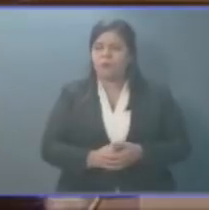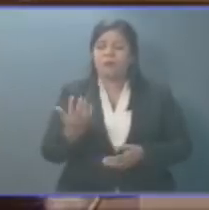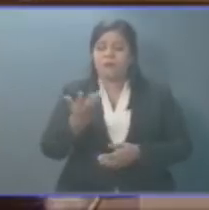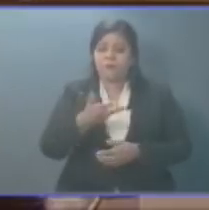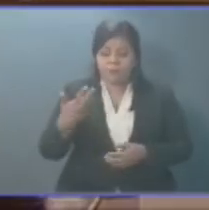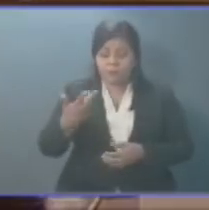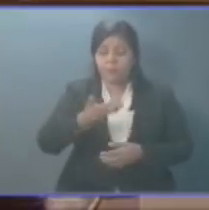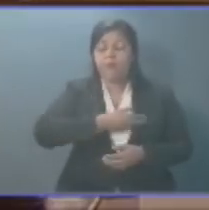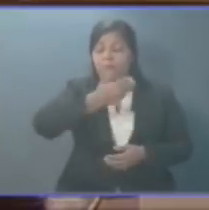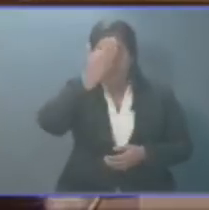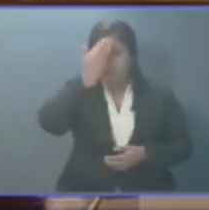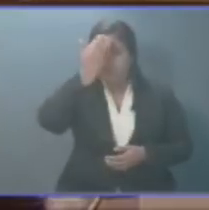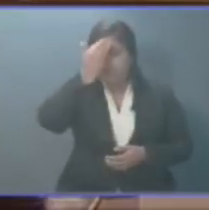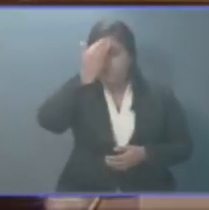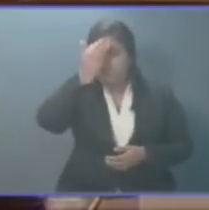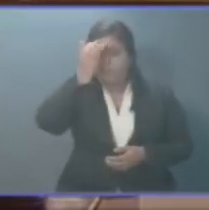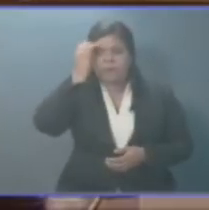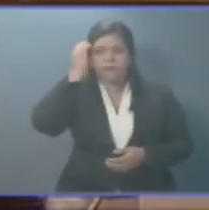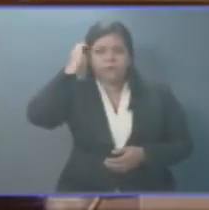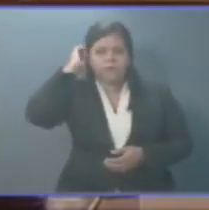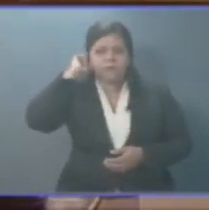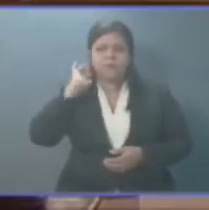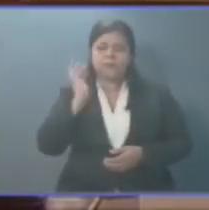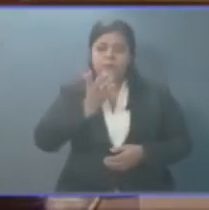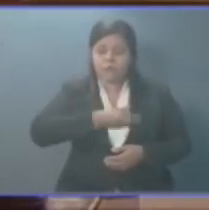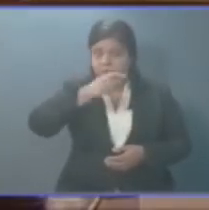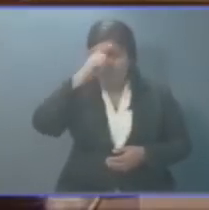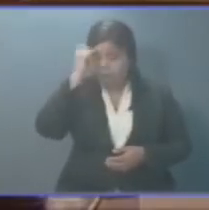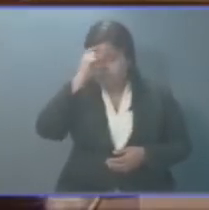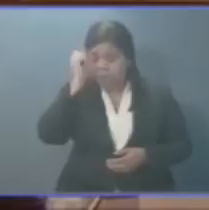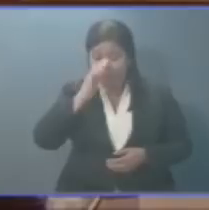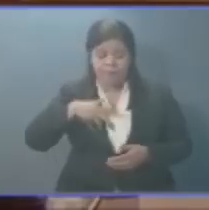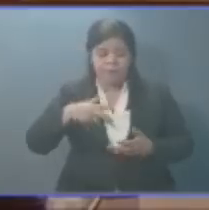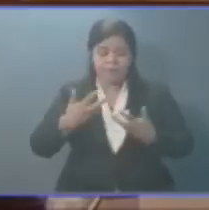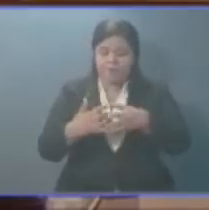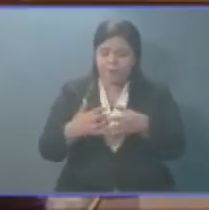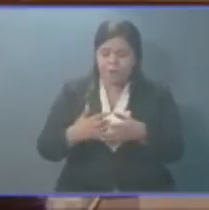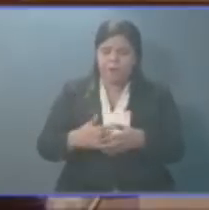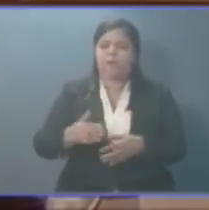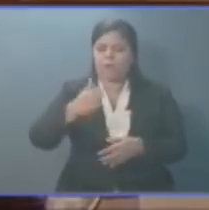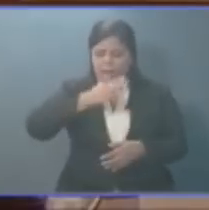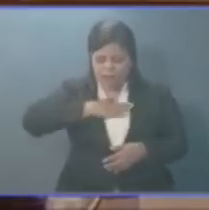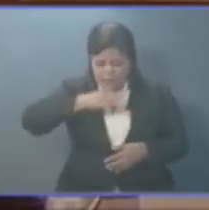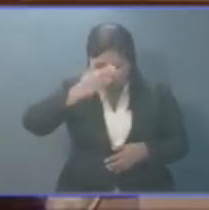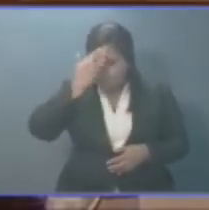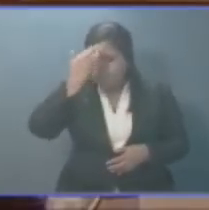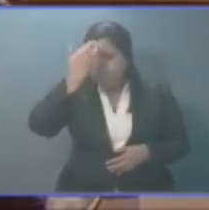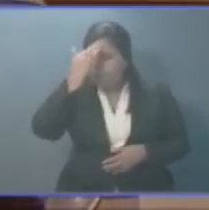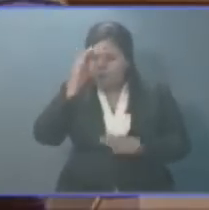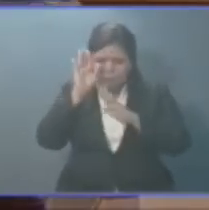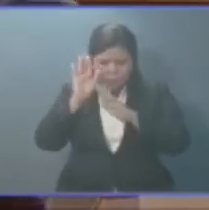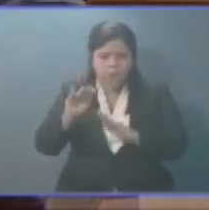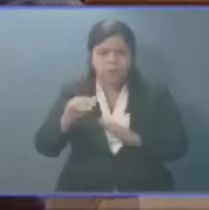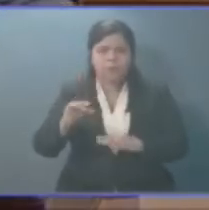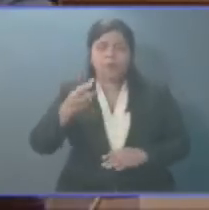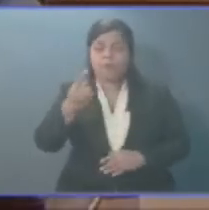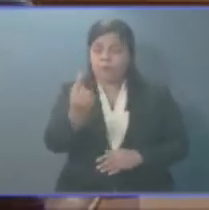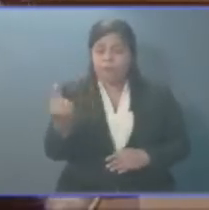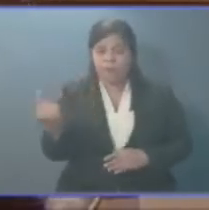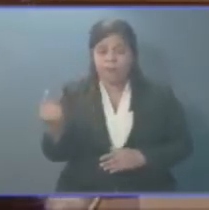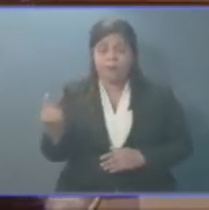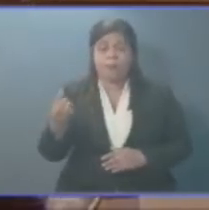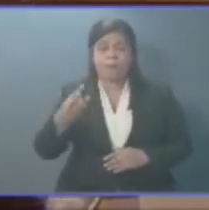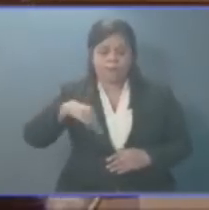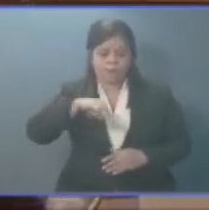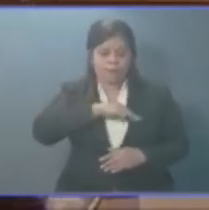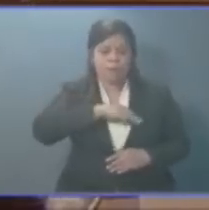Nosotros reconocemos el trabajo de los empleadores y reconocemos el trabajo de los trabajadores. El Ministerio de Trabajo era una balanza